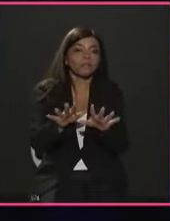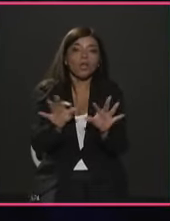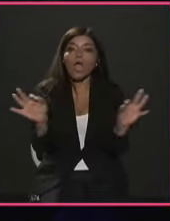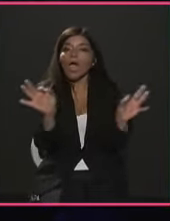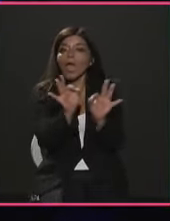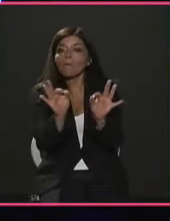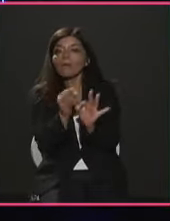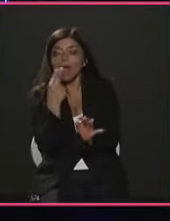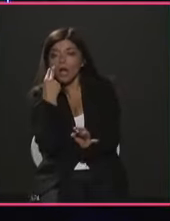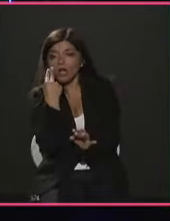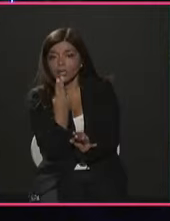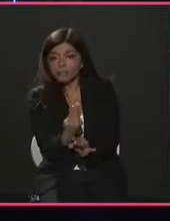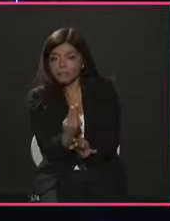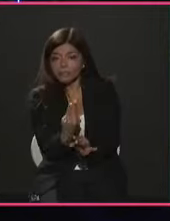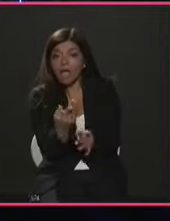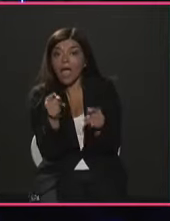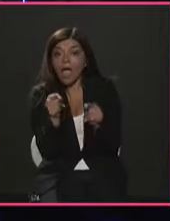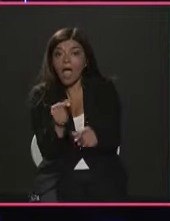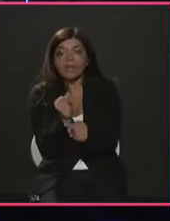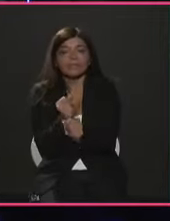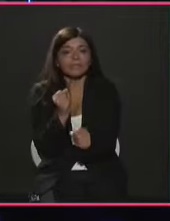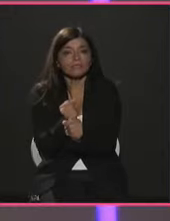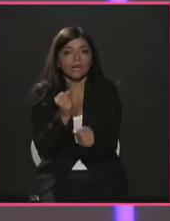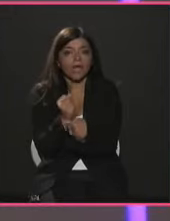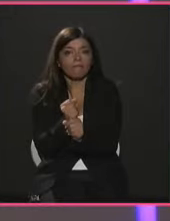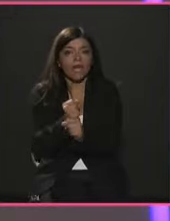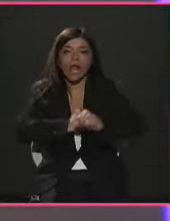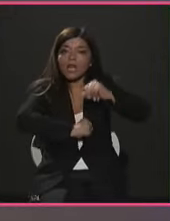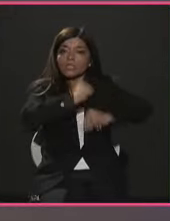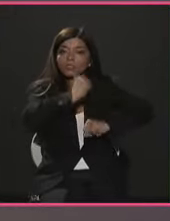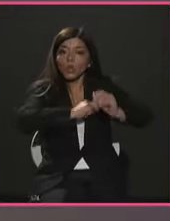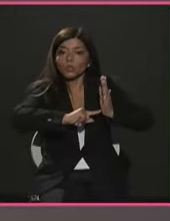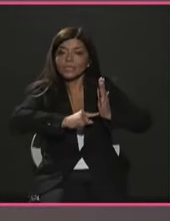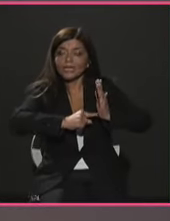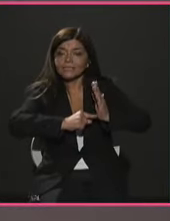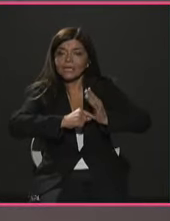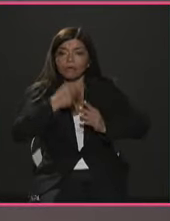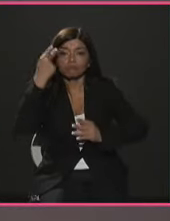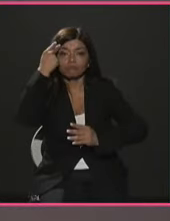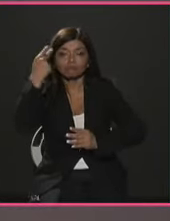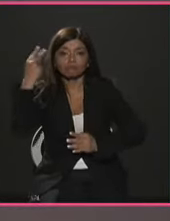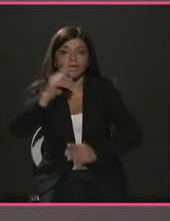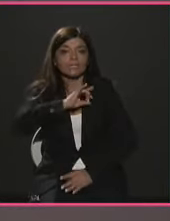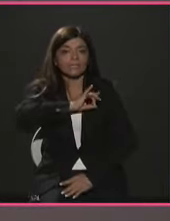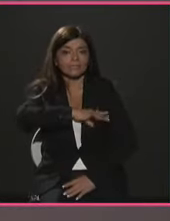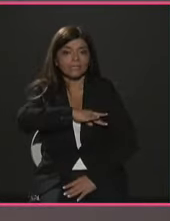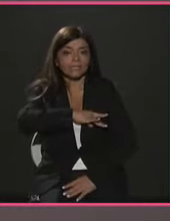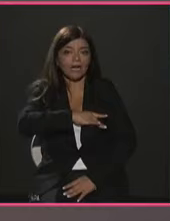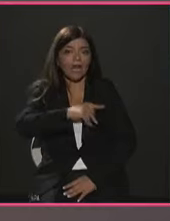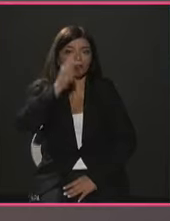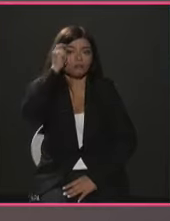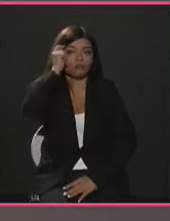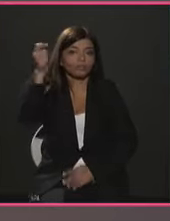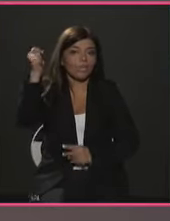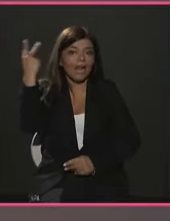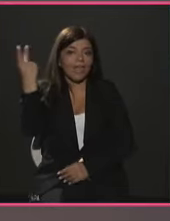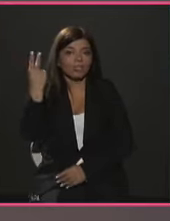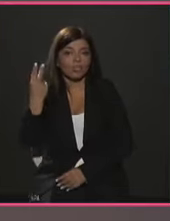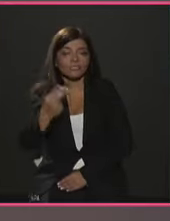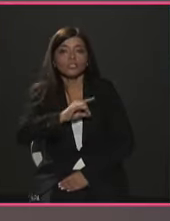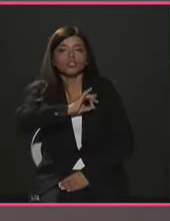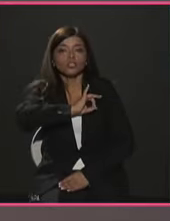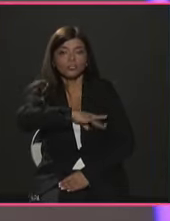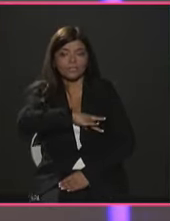explicar lo que acaban de ver Acá está trabajando la industria de tecnologías creativas chilena con talento artístico